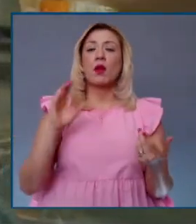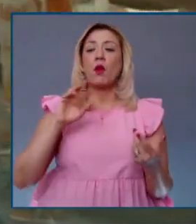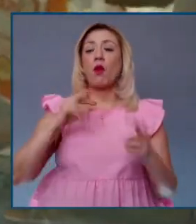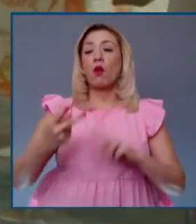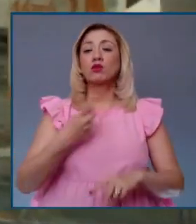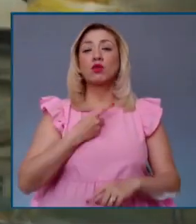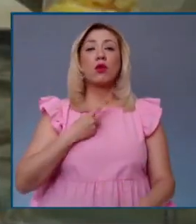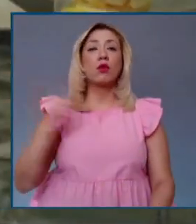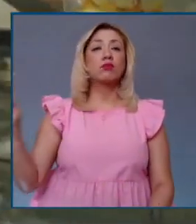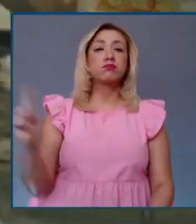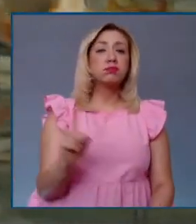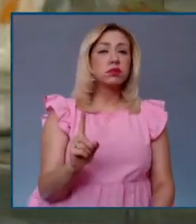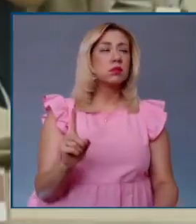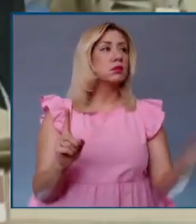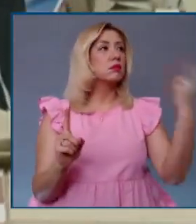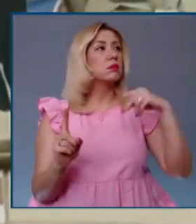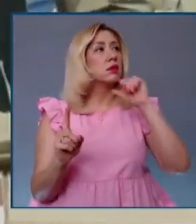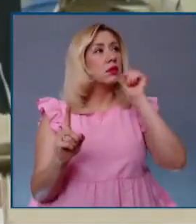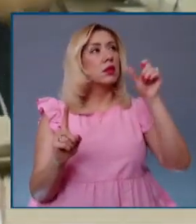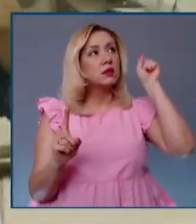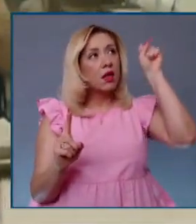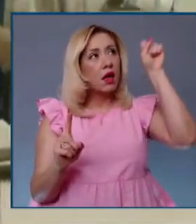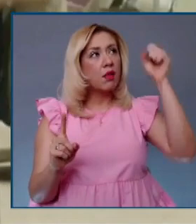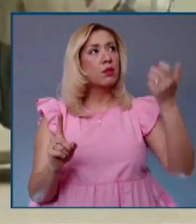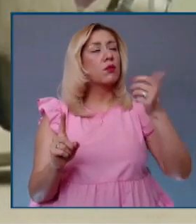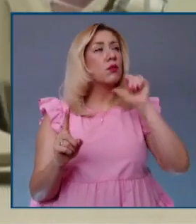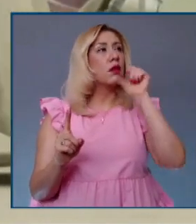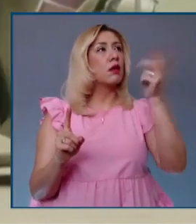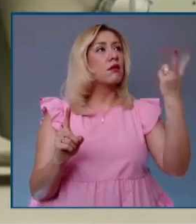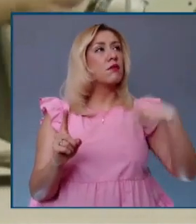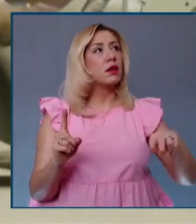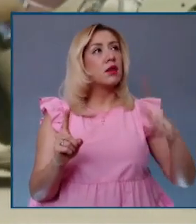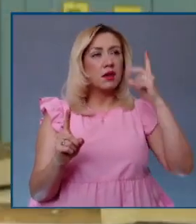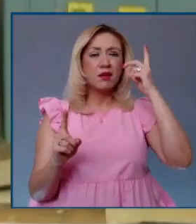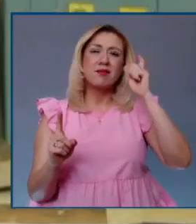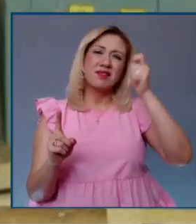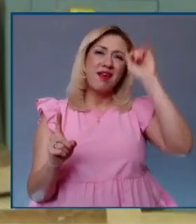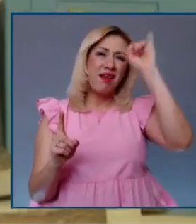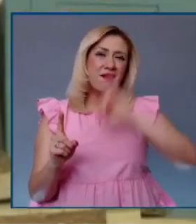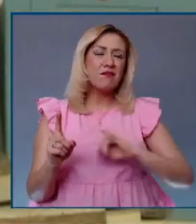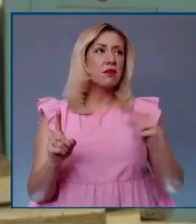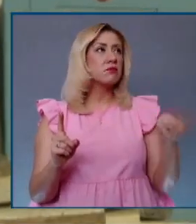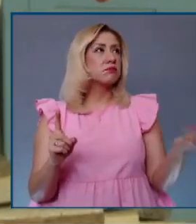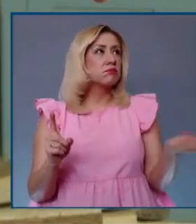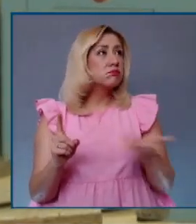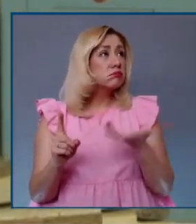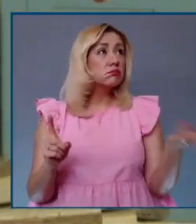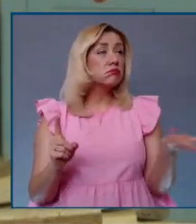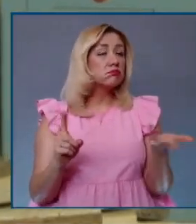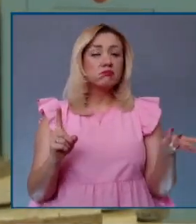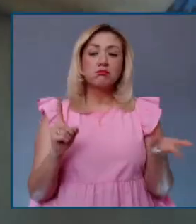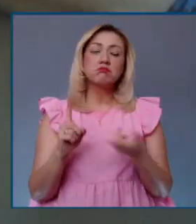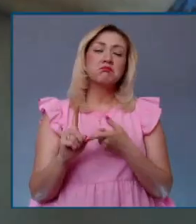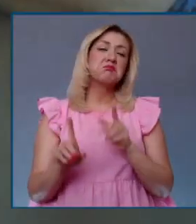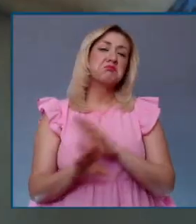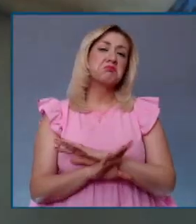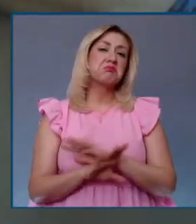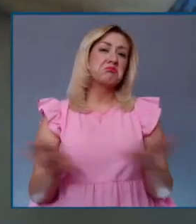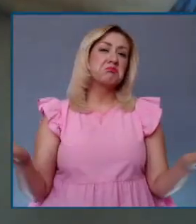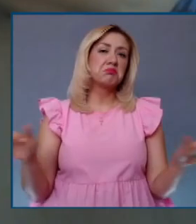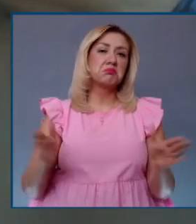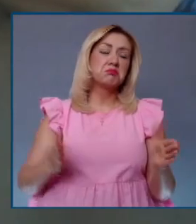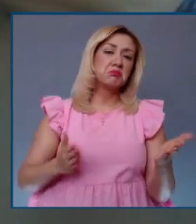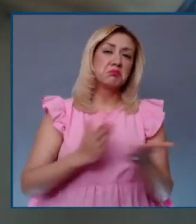o sindicato. Mientras que la que deja a salvo los derechos del trabajador solicitante de la conciliación se expide cuando no se logra notificar